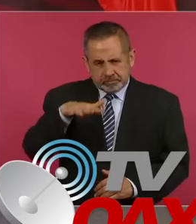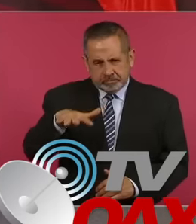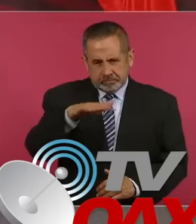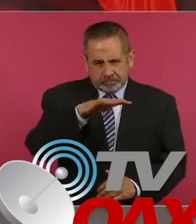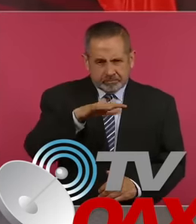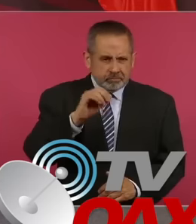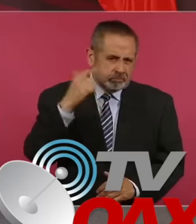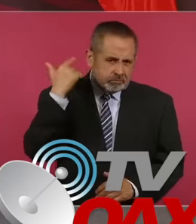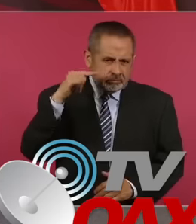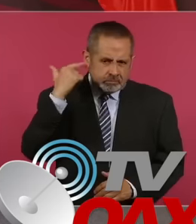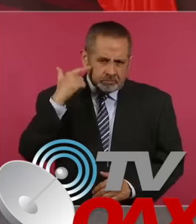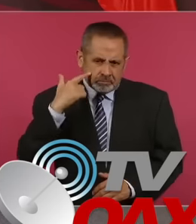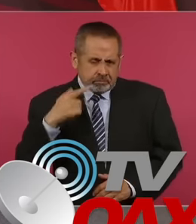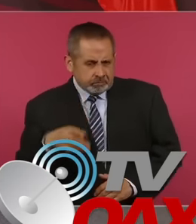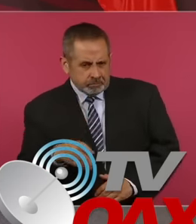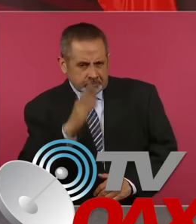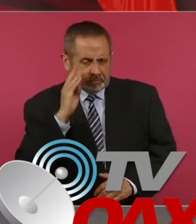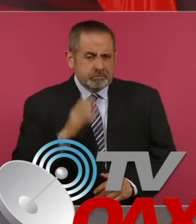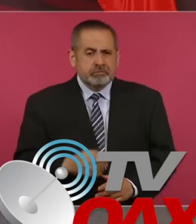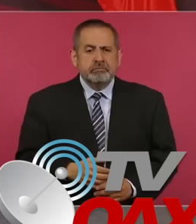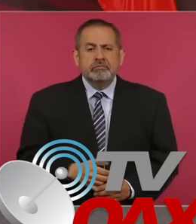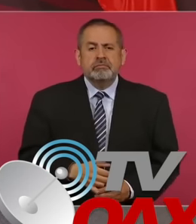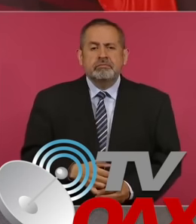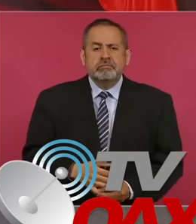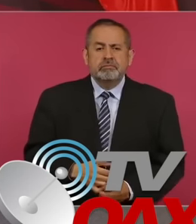o Guadalajara.